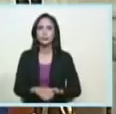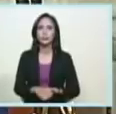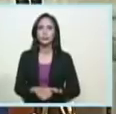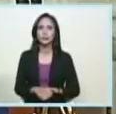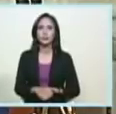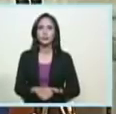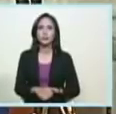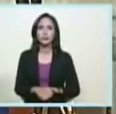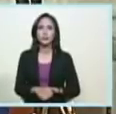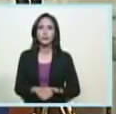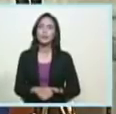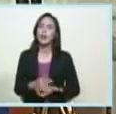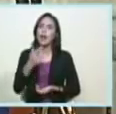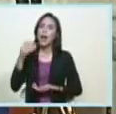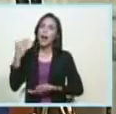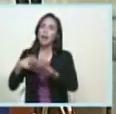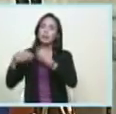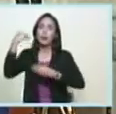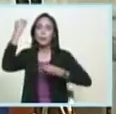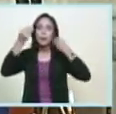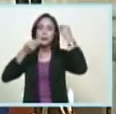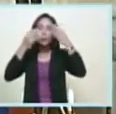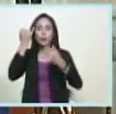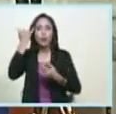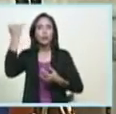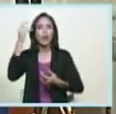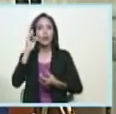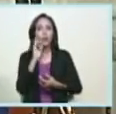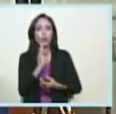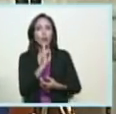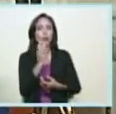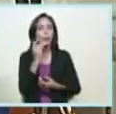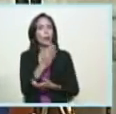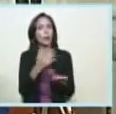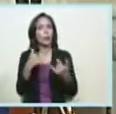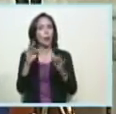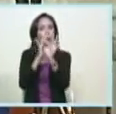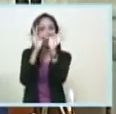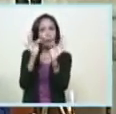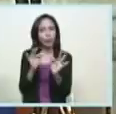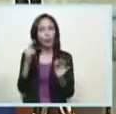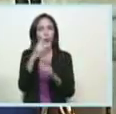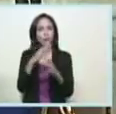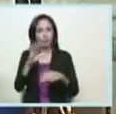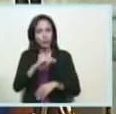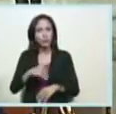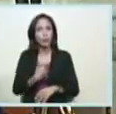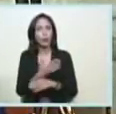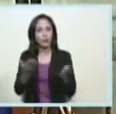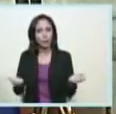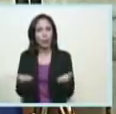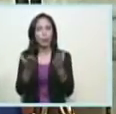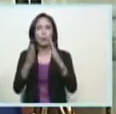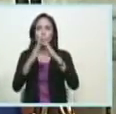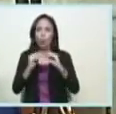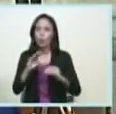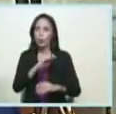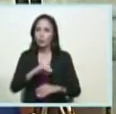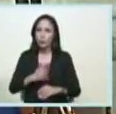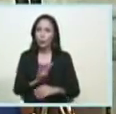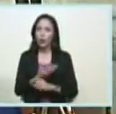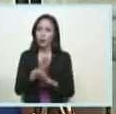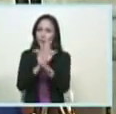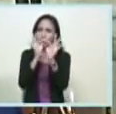como decía bolívar con modo todo se puede con modo vamos a poder